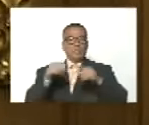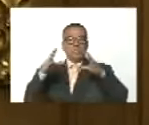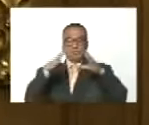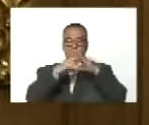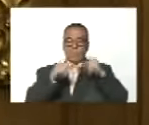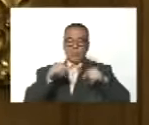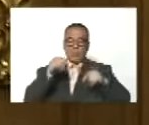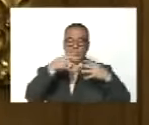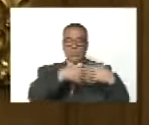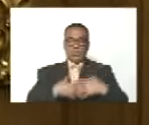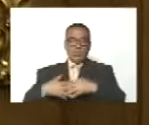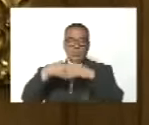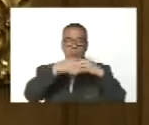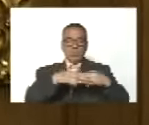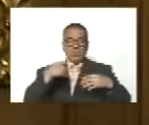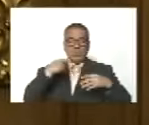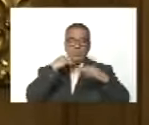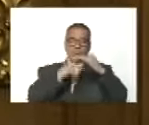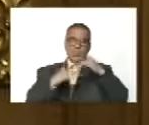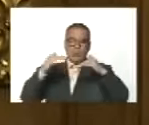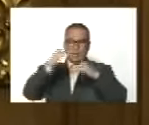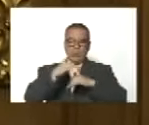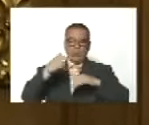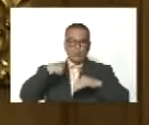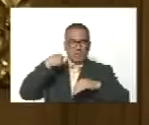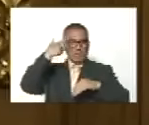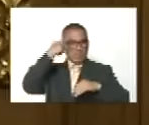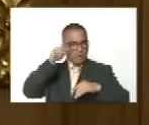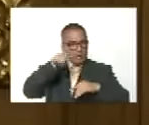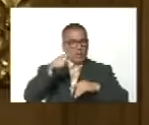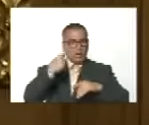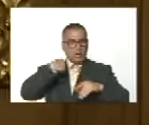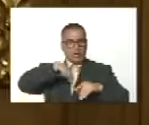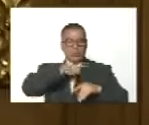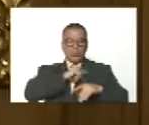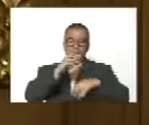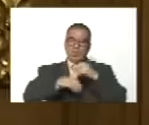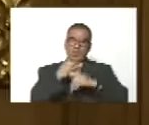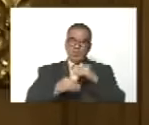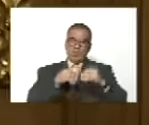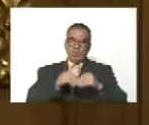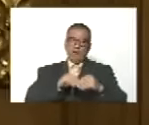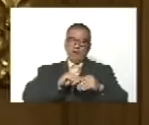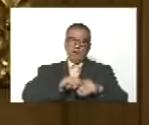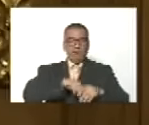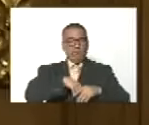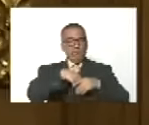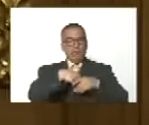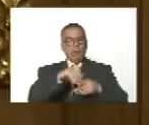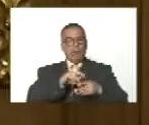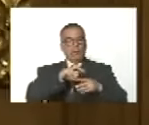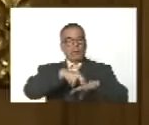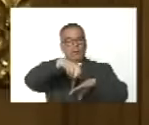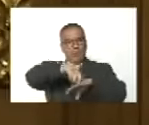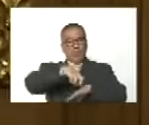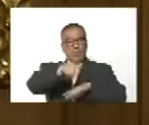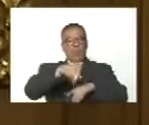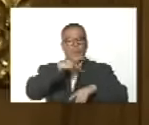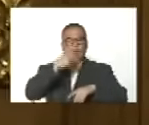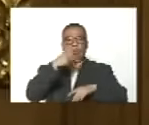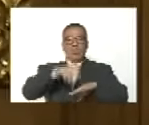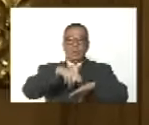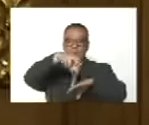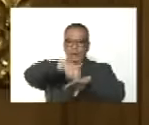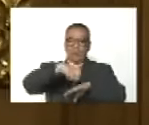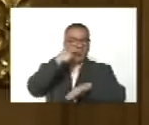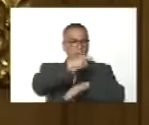imperialistas estadounidenses pretenden imponernos a nosotros para torcernos la voluntad política, para arrodillar